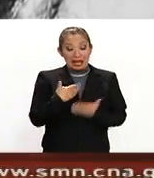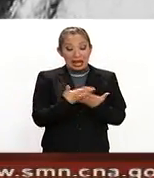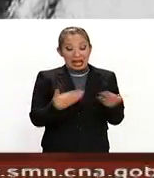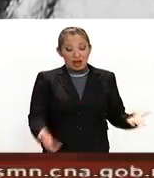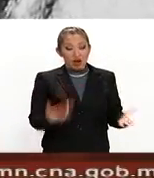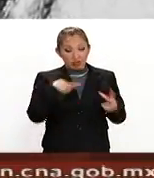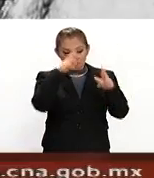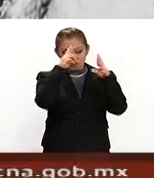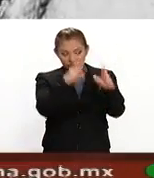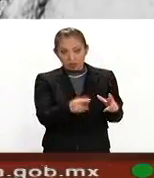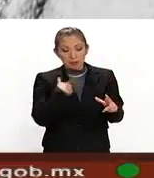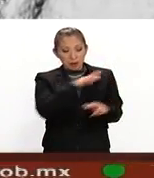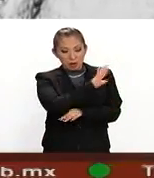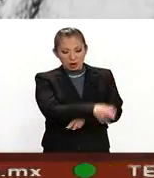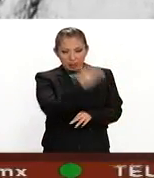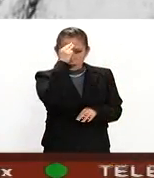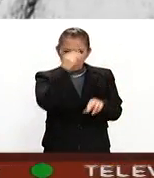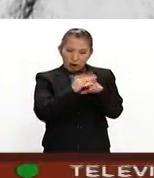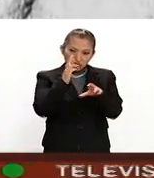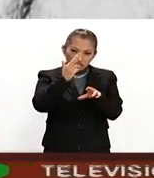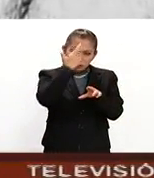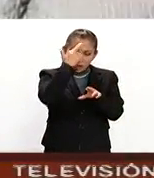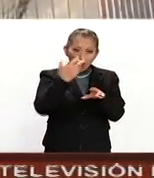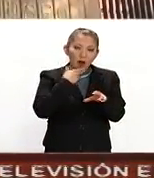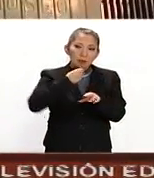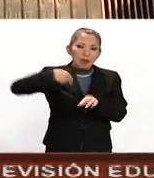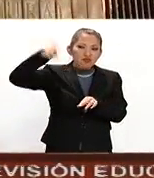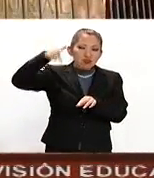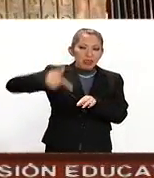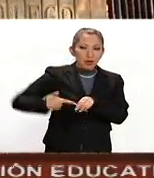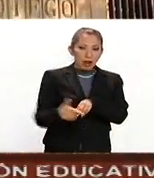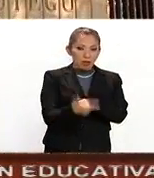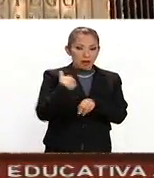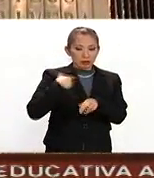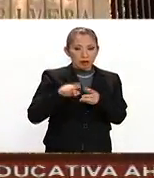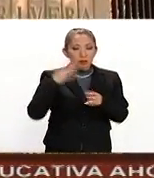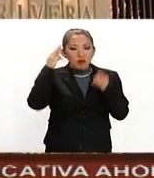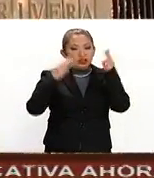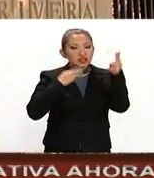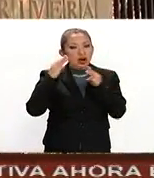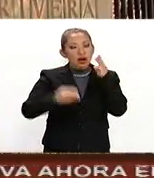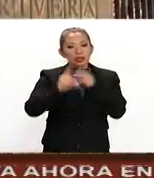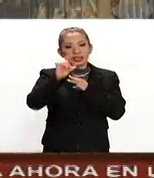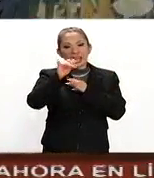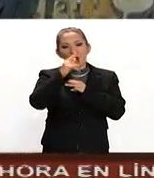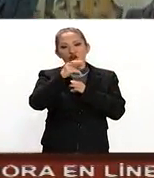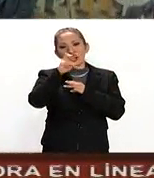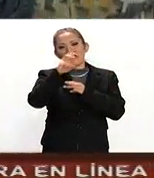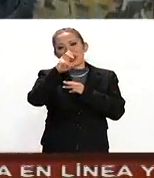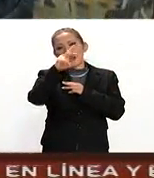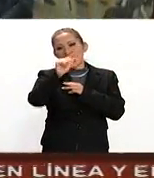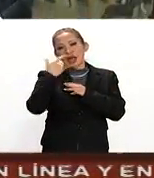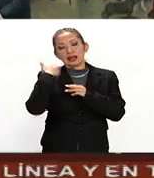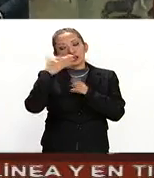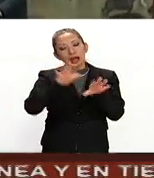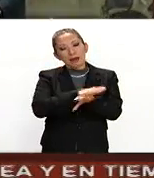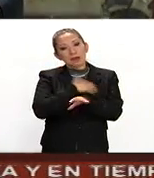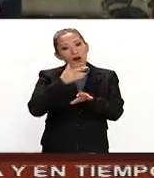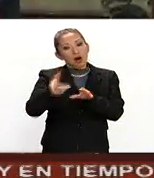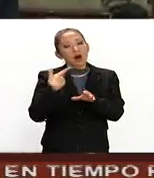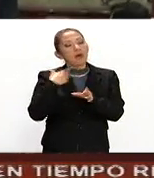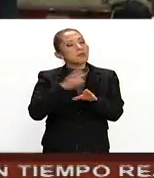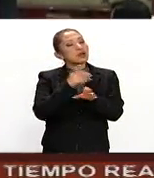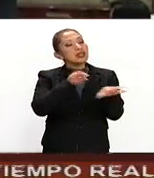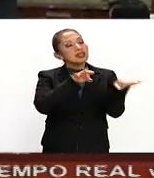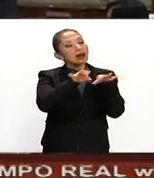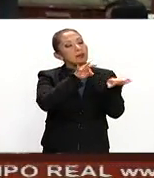ocasión, la ceremonia luctuosa en memoria del pintor guanajuatense se llevó a cabo en el Museo Mural Diego Rivera. El cambio temporal de sede obedeció a